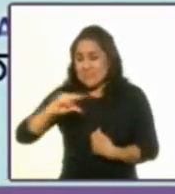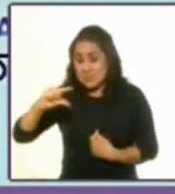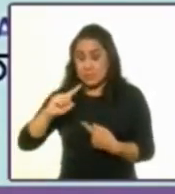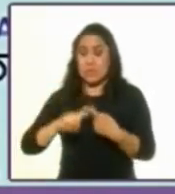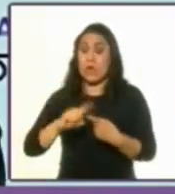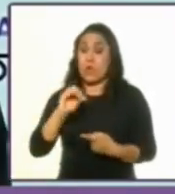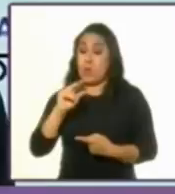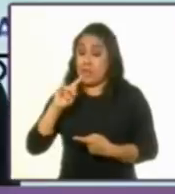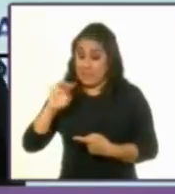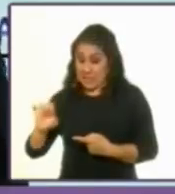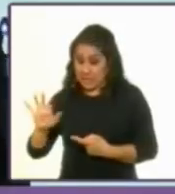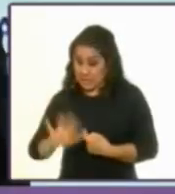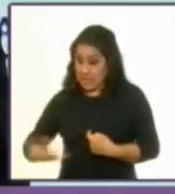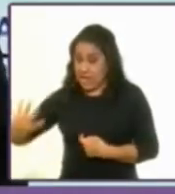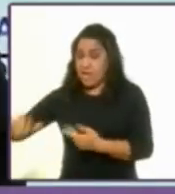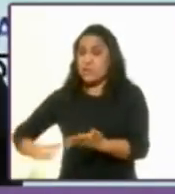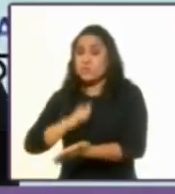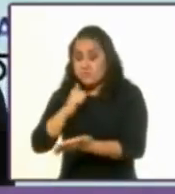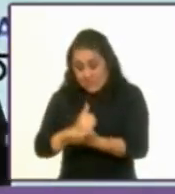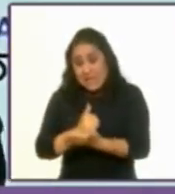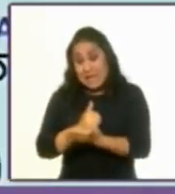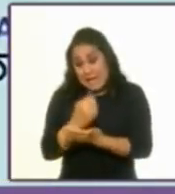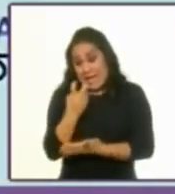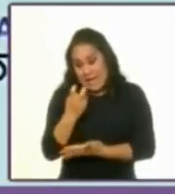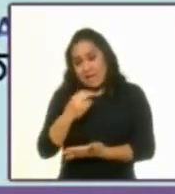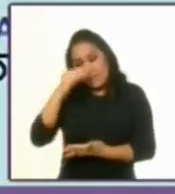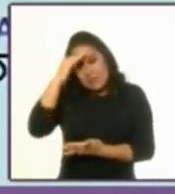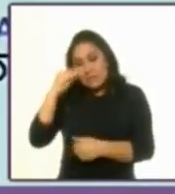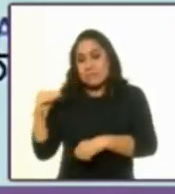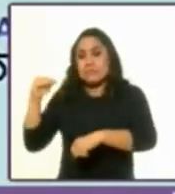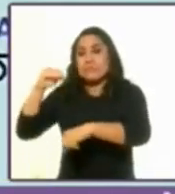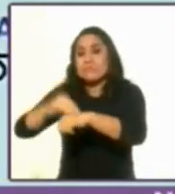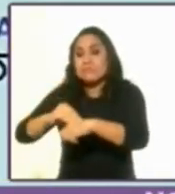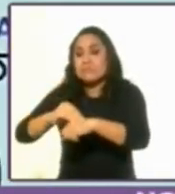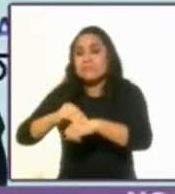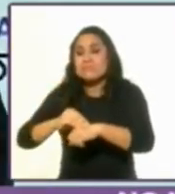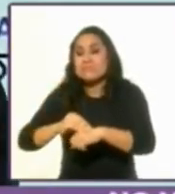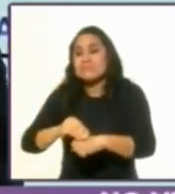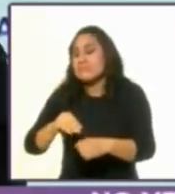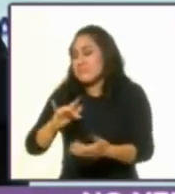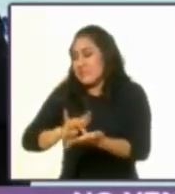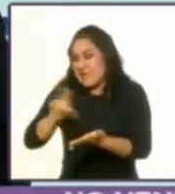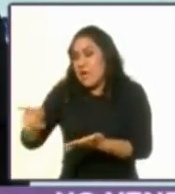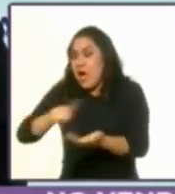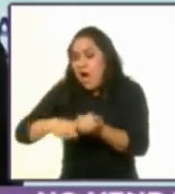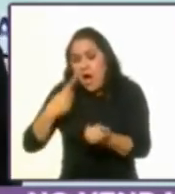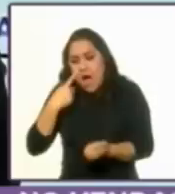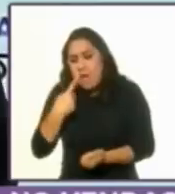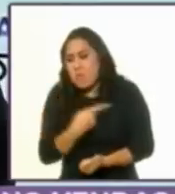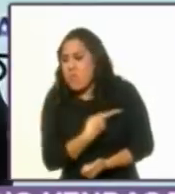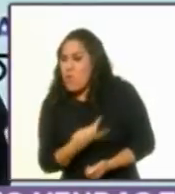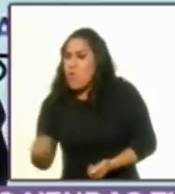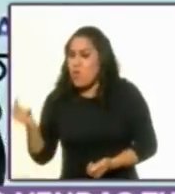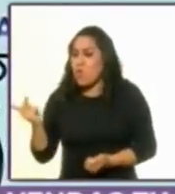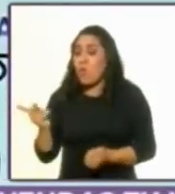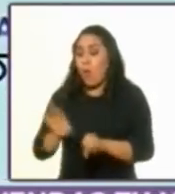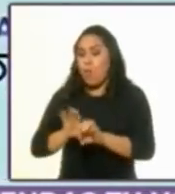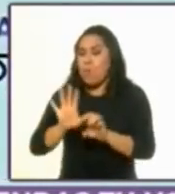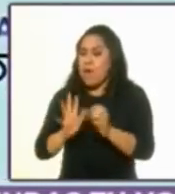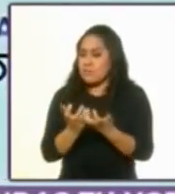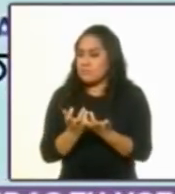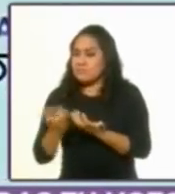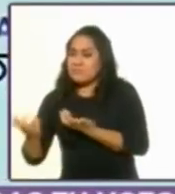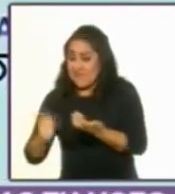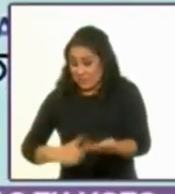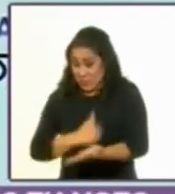precisamente para poder hacer el gran malecón que hoy es el cinturón de pobreza prácticamente que debe a la